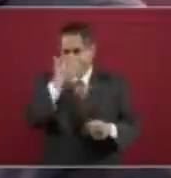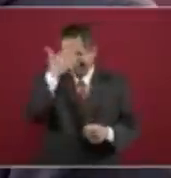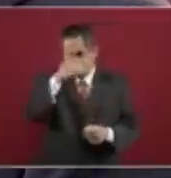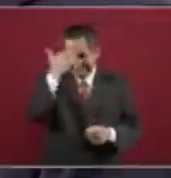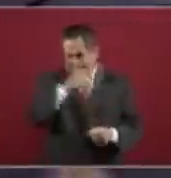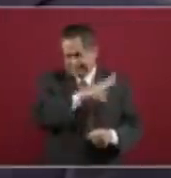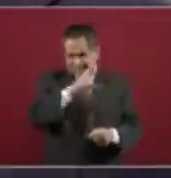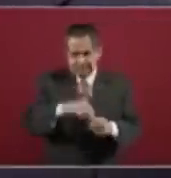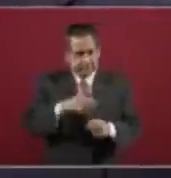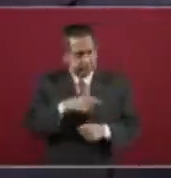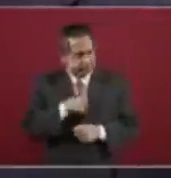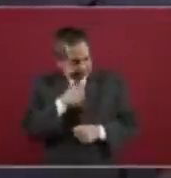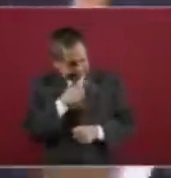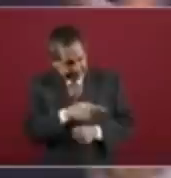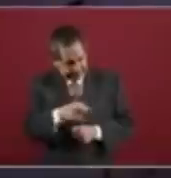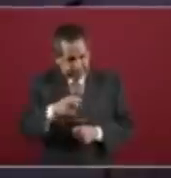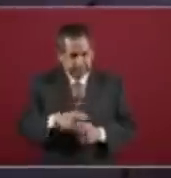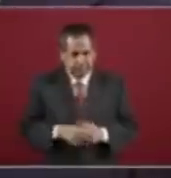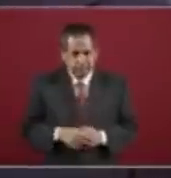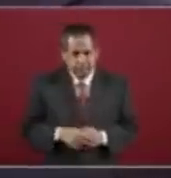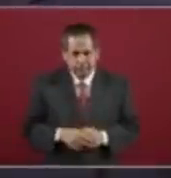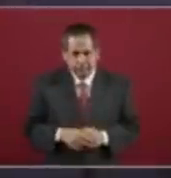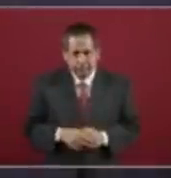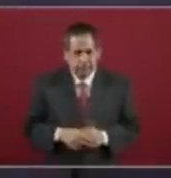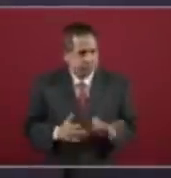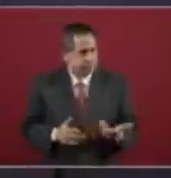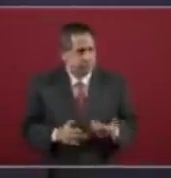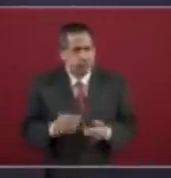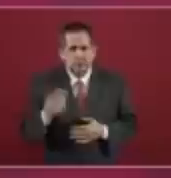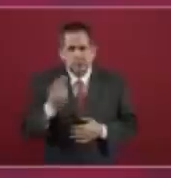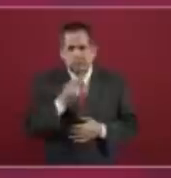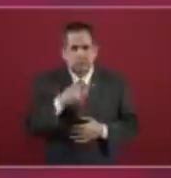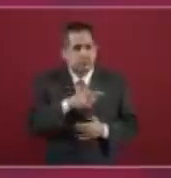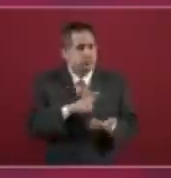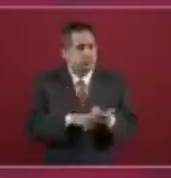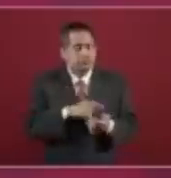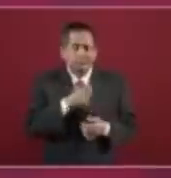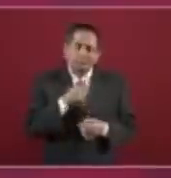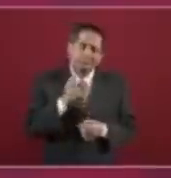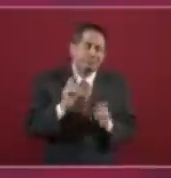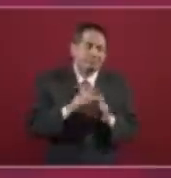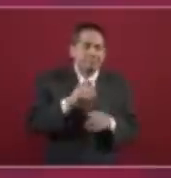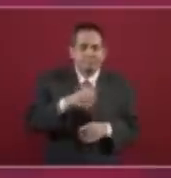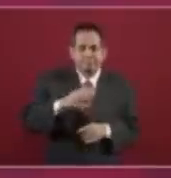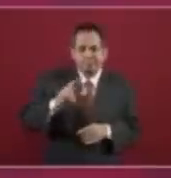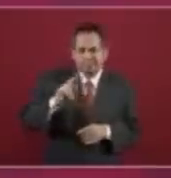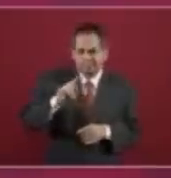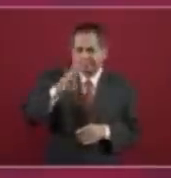Y le dije, el asunto es que tiene 85 años, está,